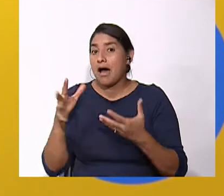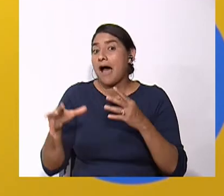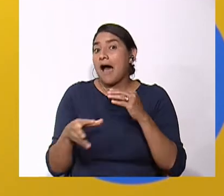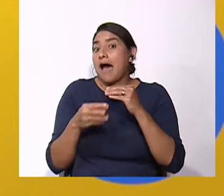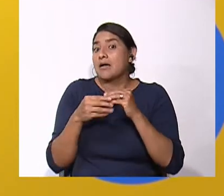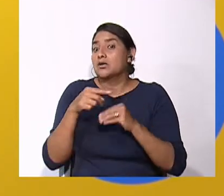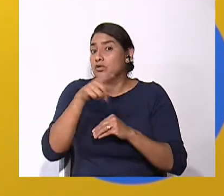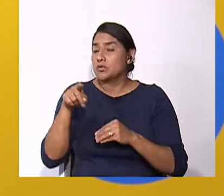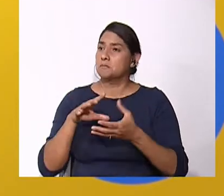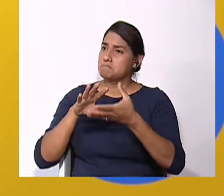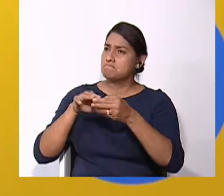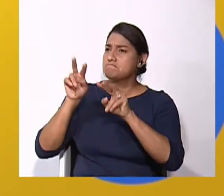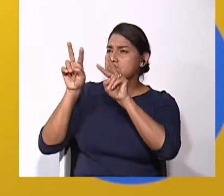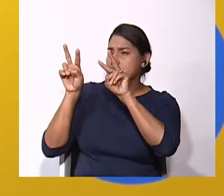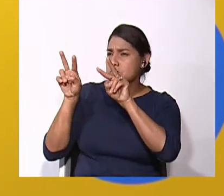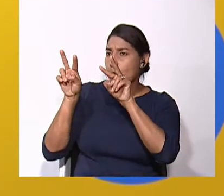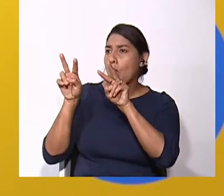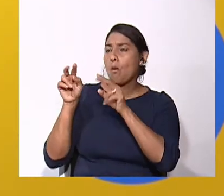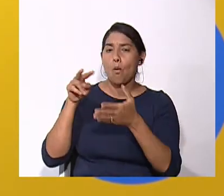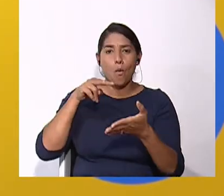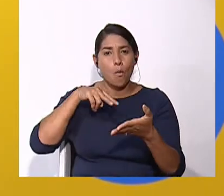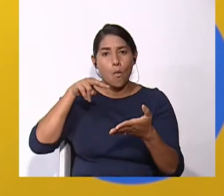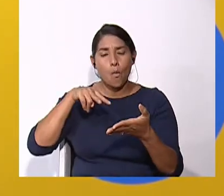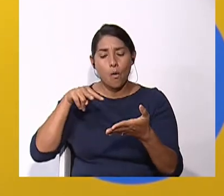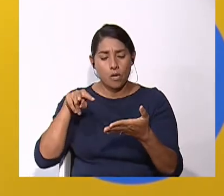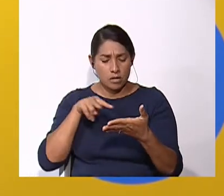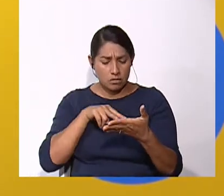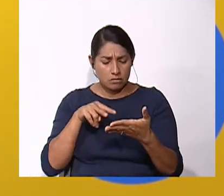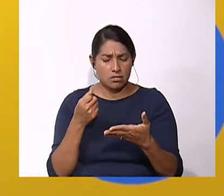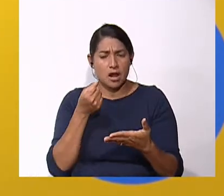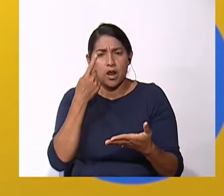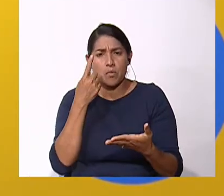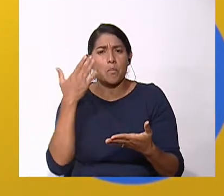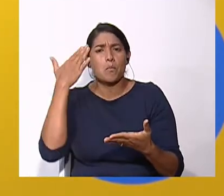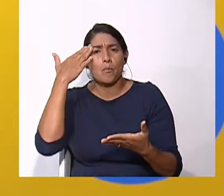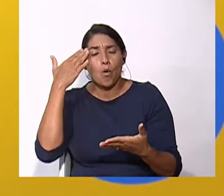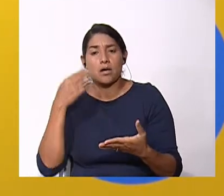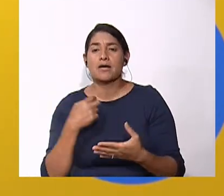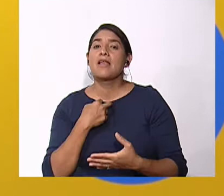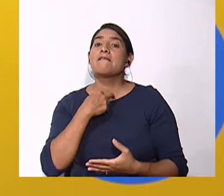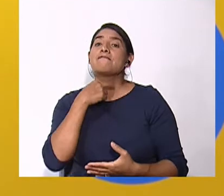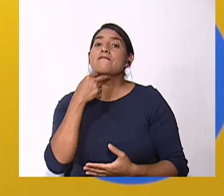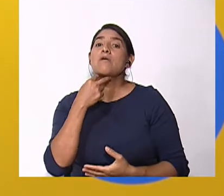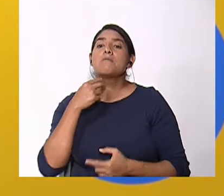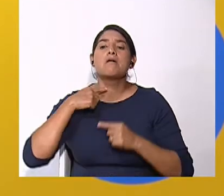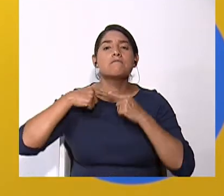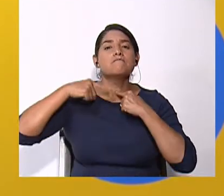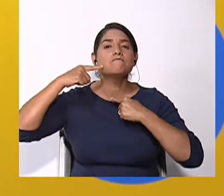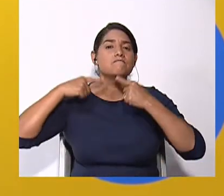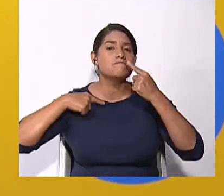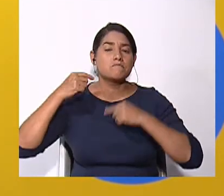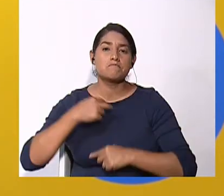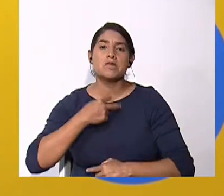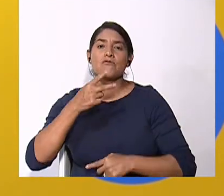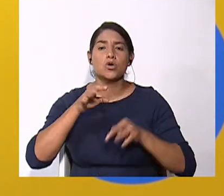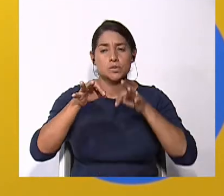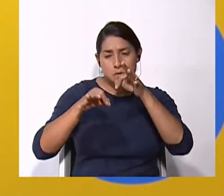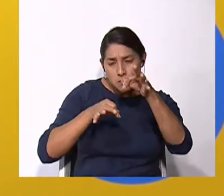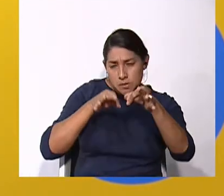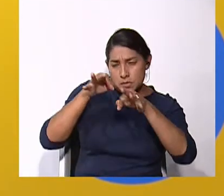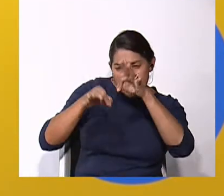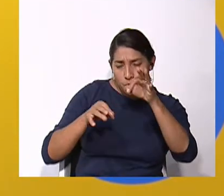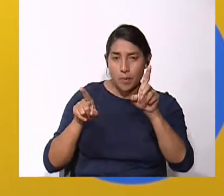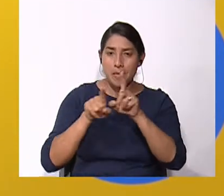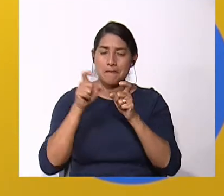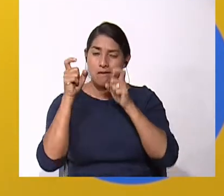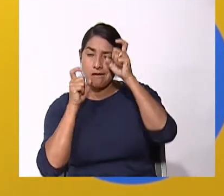yo se las leí, pero la comprendieron por el tipo de entonación que yo utilicé, pero además